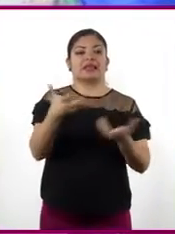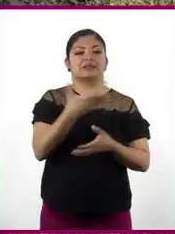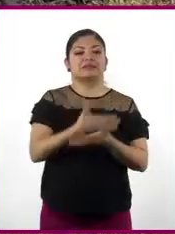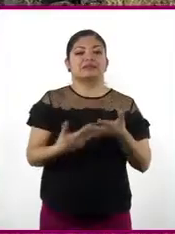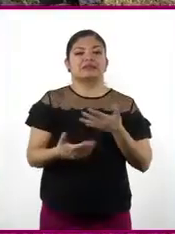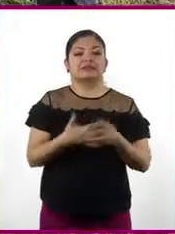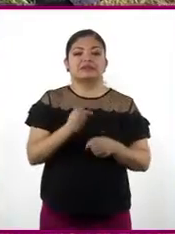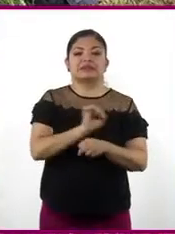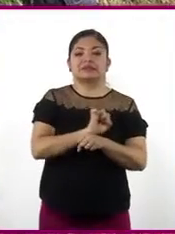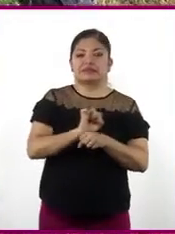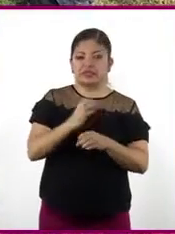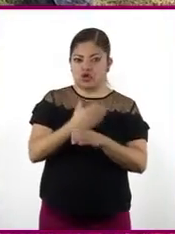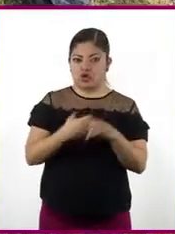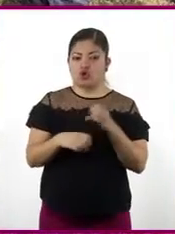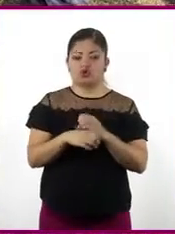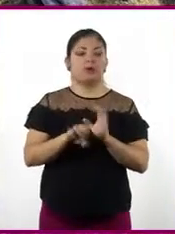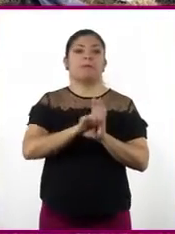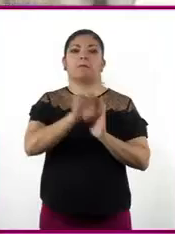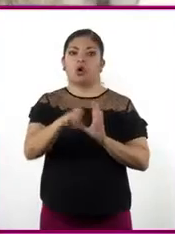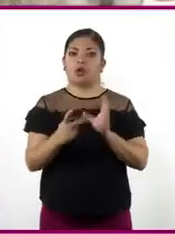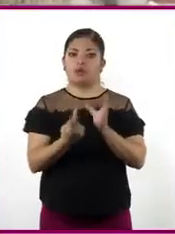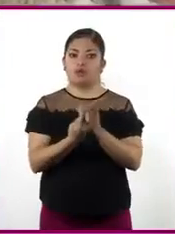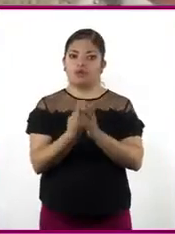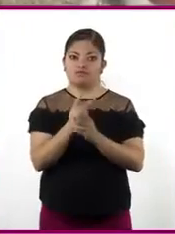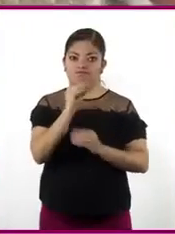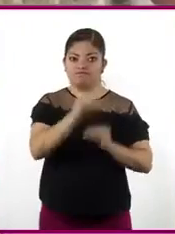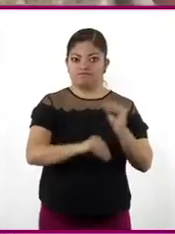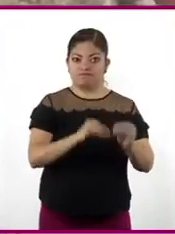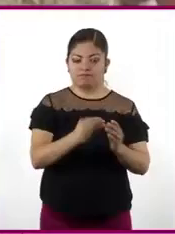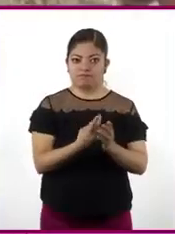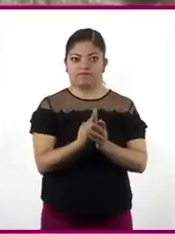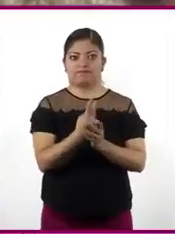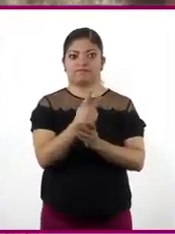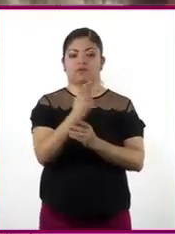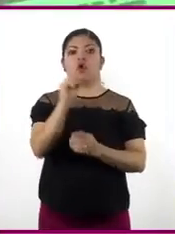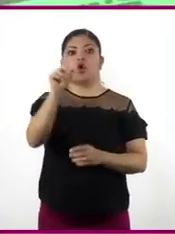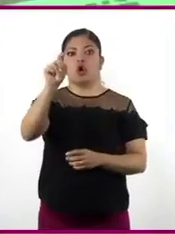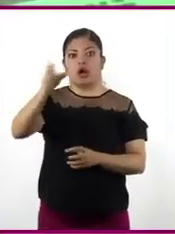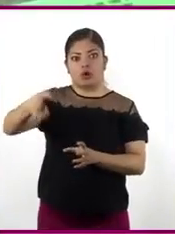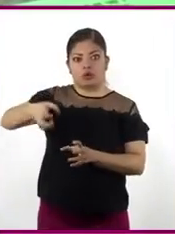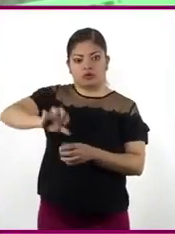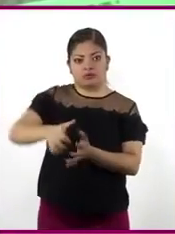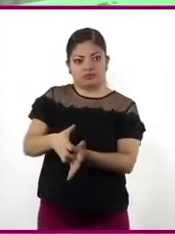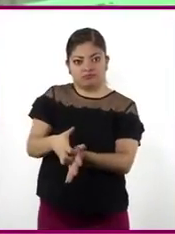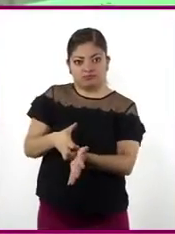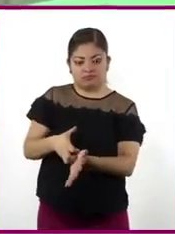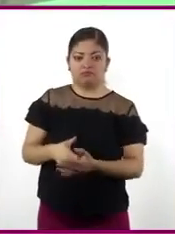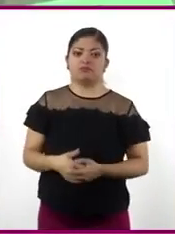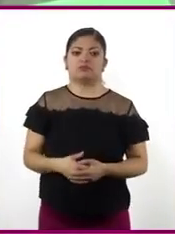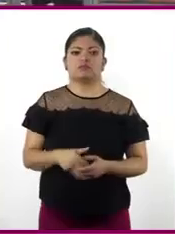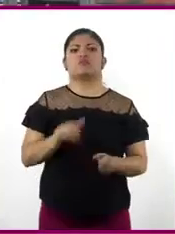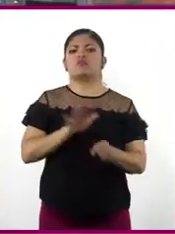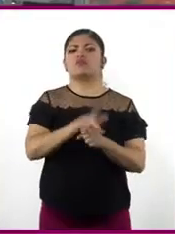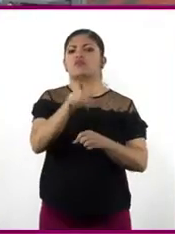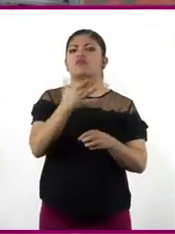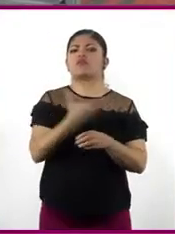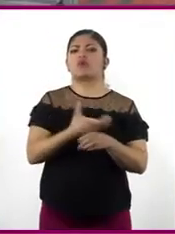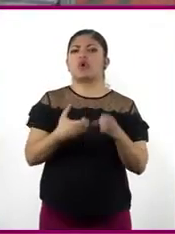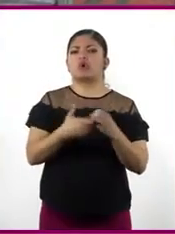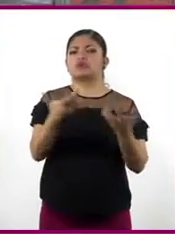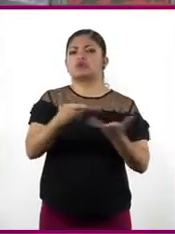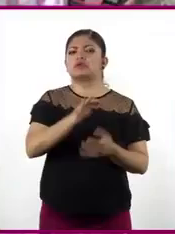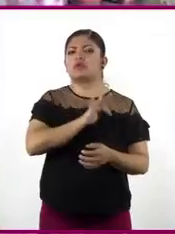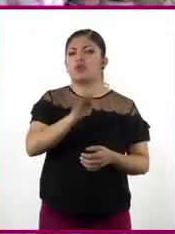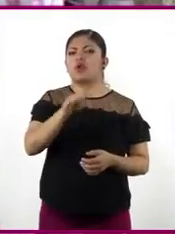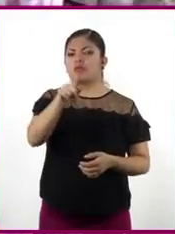acciones. Por ejemplo, plantar y cuidar un árbol o usar racionalmente el agua. ¿Qué otras acciones locales se te ocurren